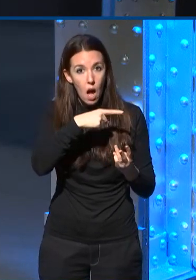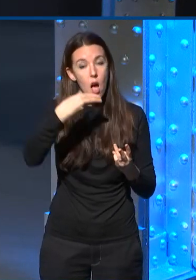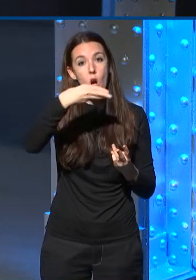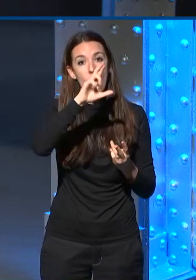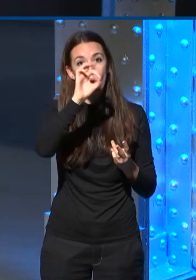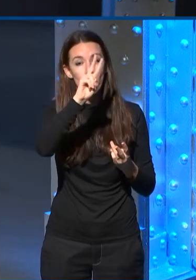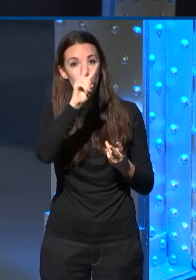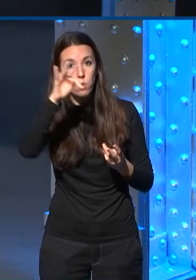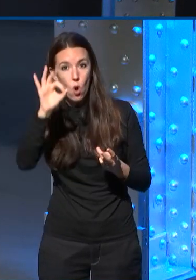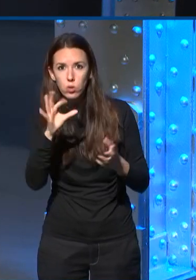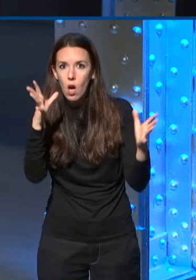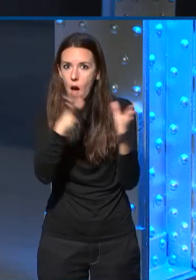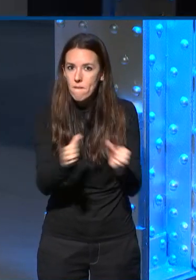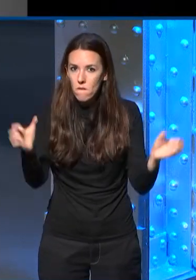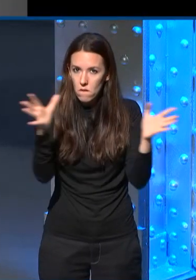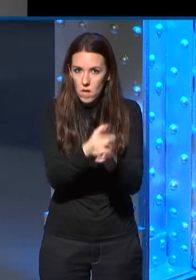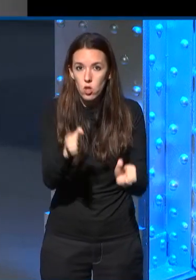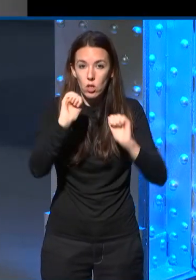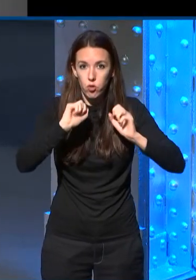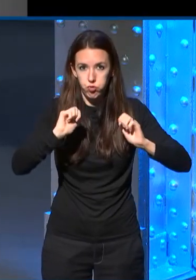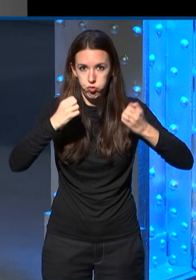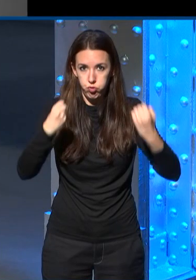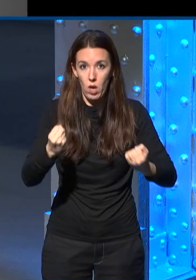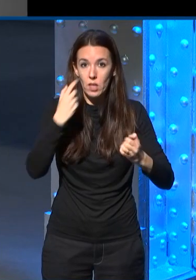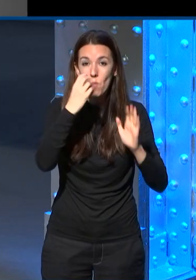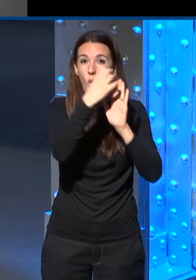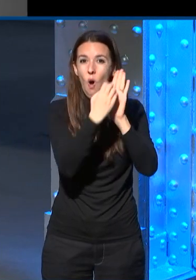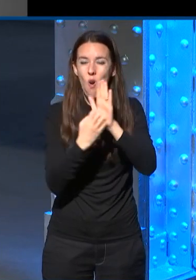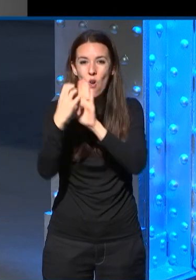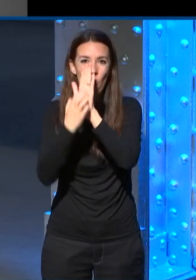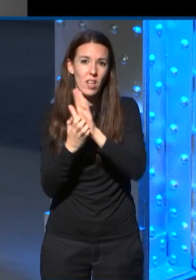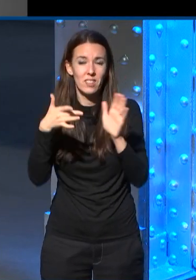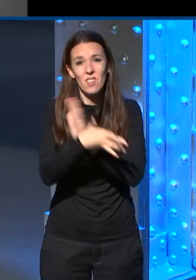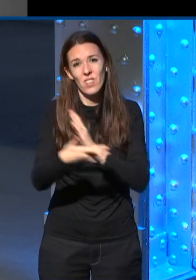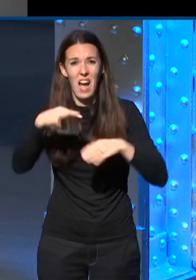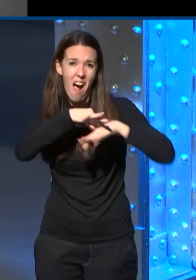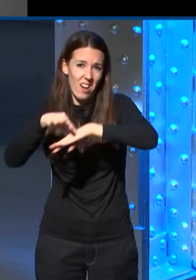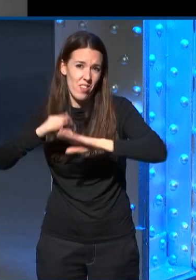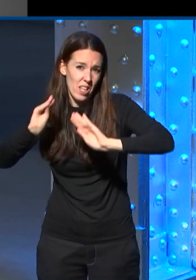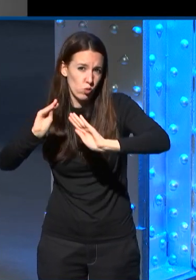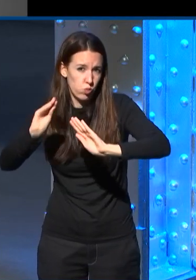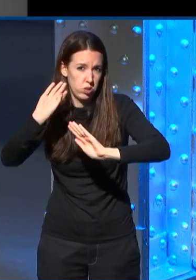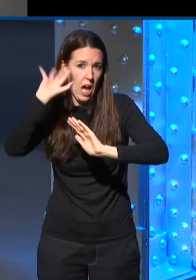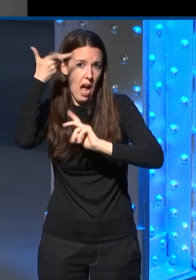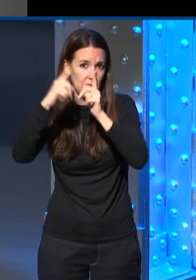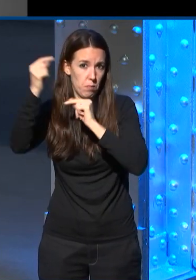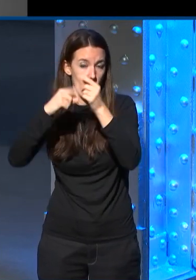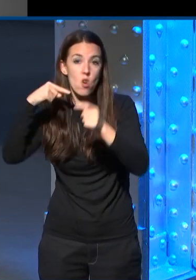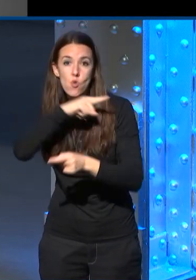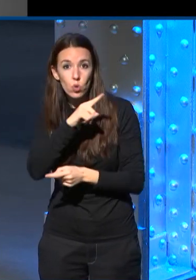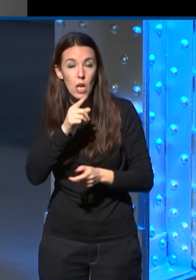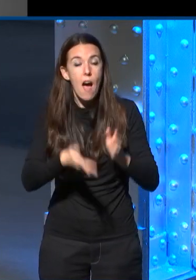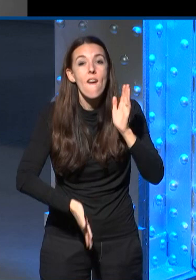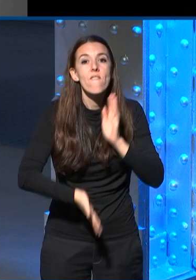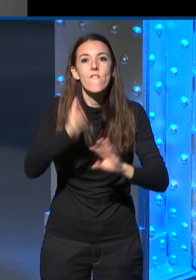misión enormemente ambiciosa. Eso que ven, bueno, los logos que pongo allí son de la Agencia Espacial Rusa y otras entidades rusas. Es una misión que iba a